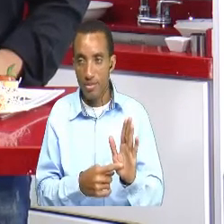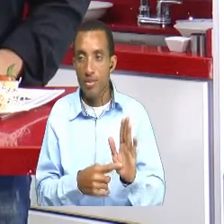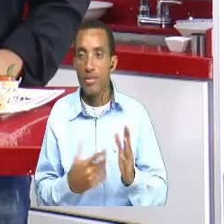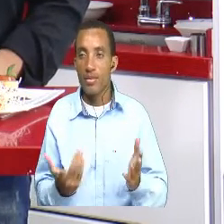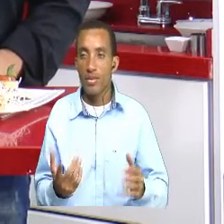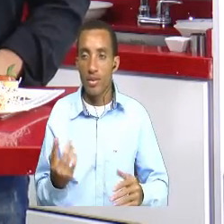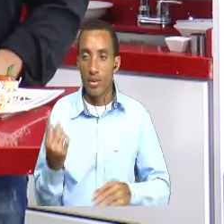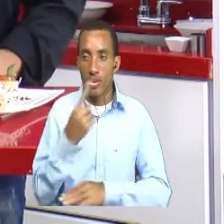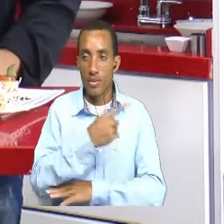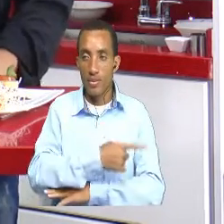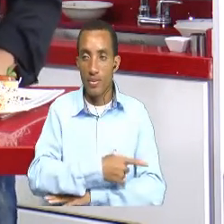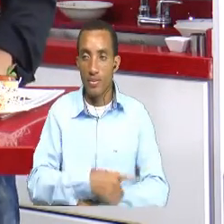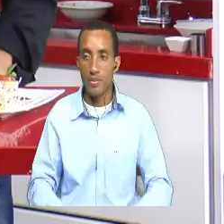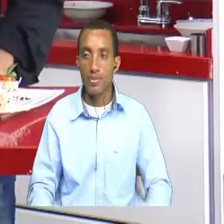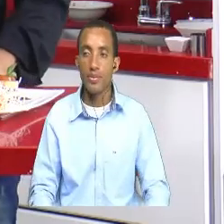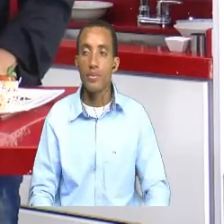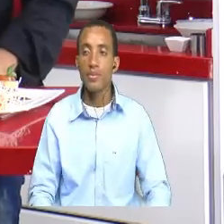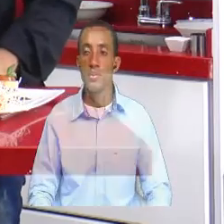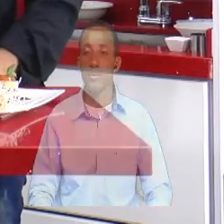del día de regresar